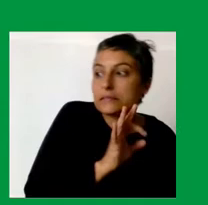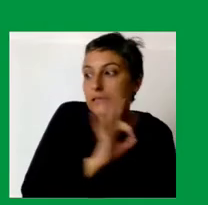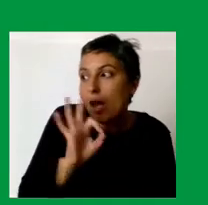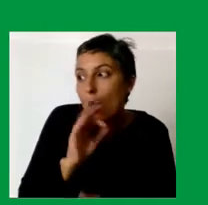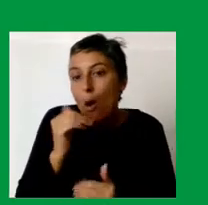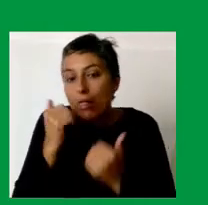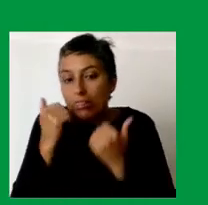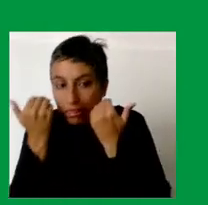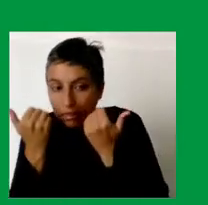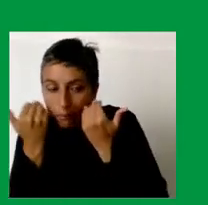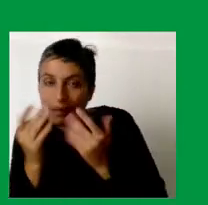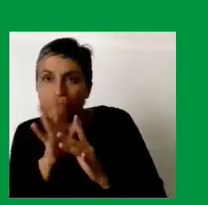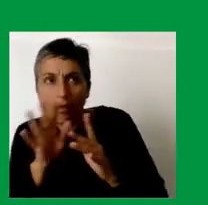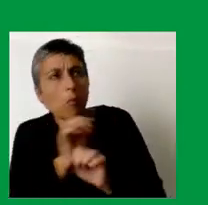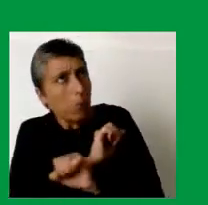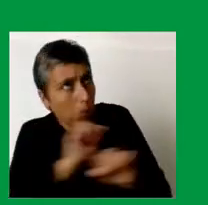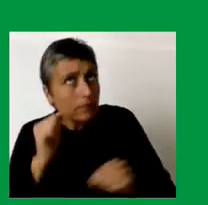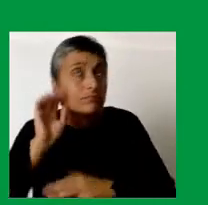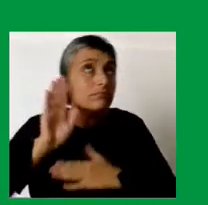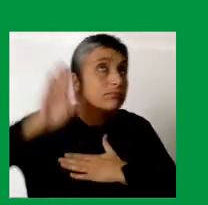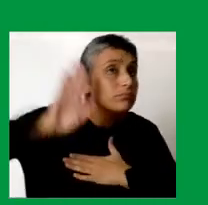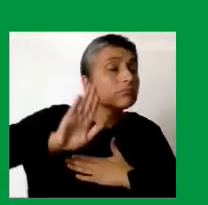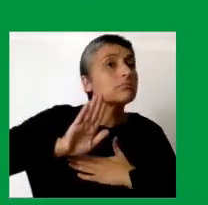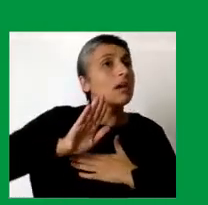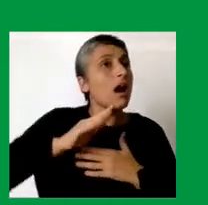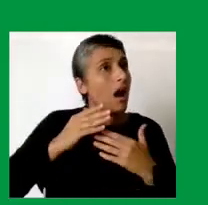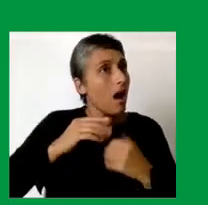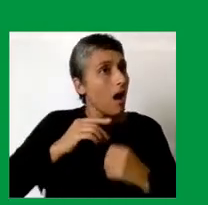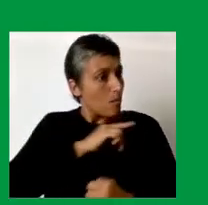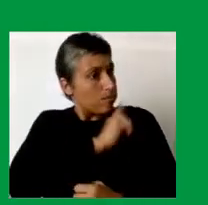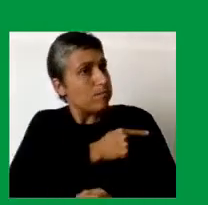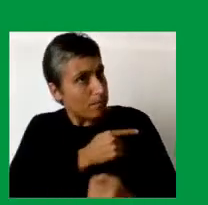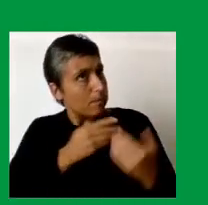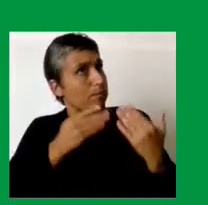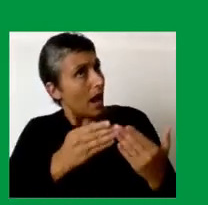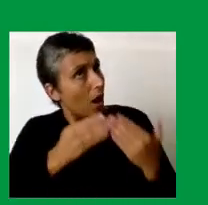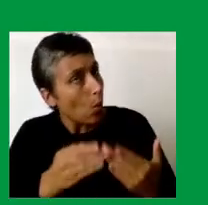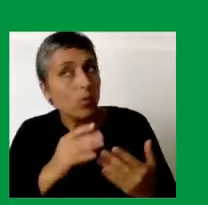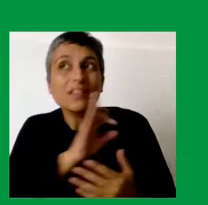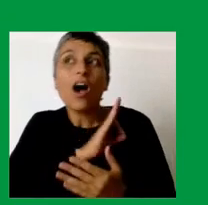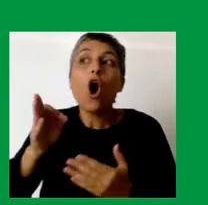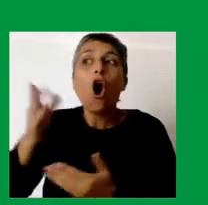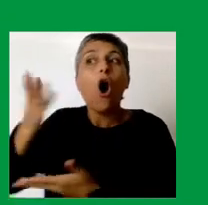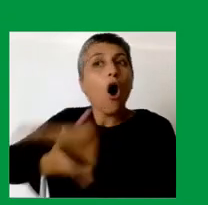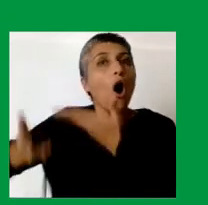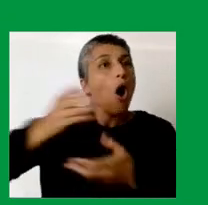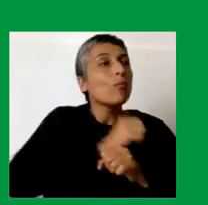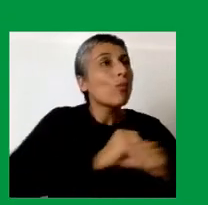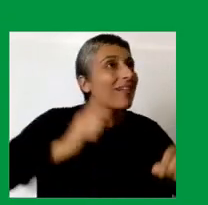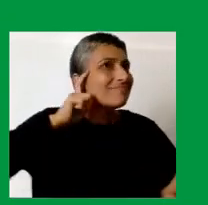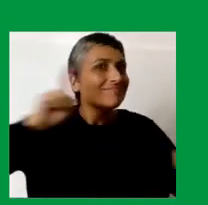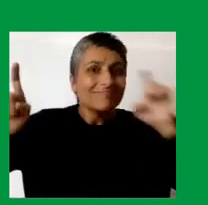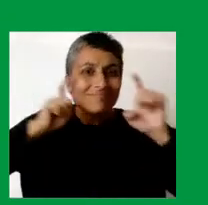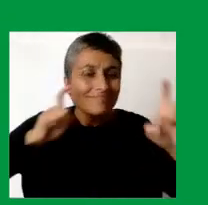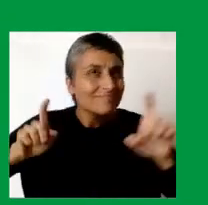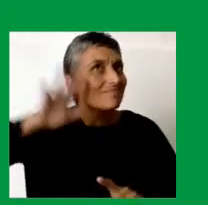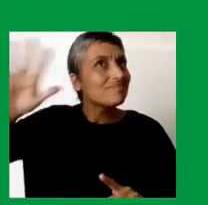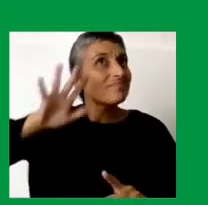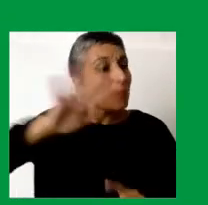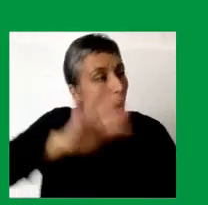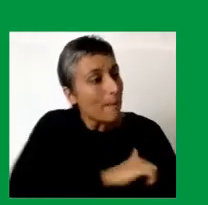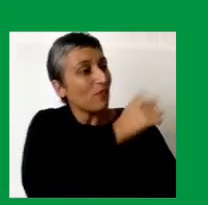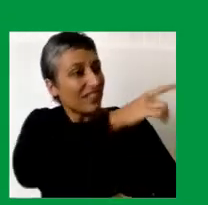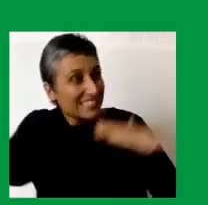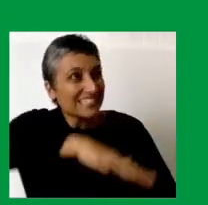hagan sus preguntas, hagan sus propuestas, puedan colaborativamente crear, ¿no? Utilizando las herramientas